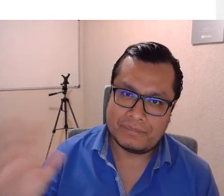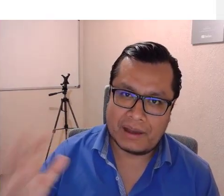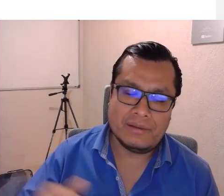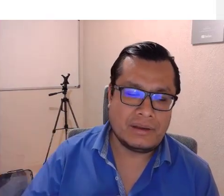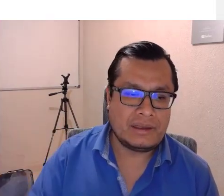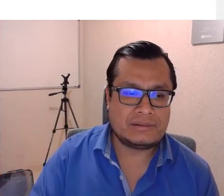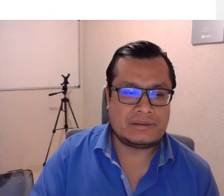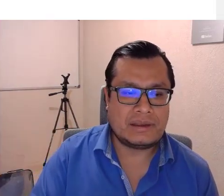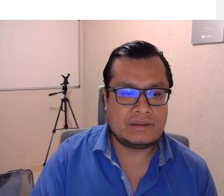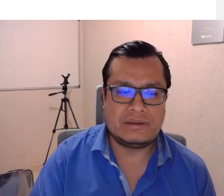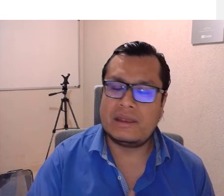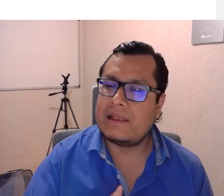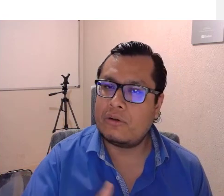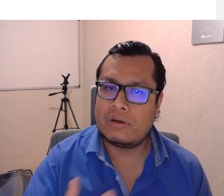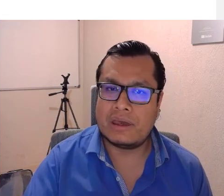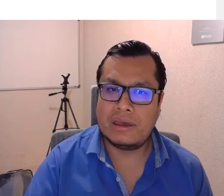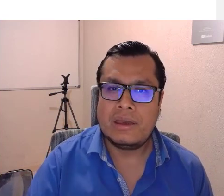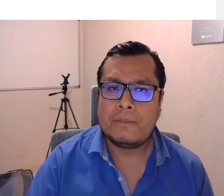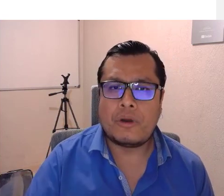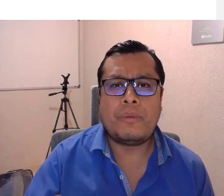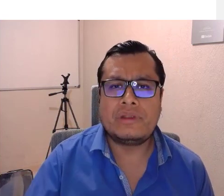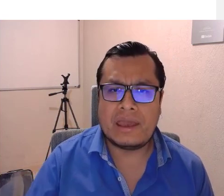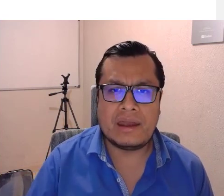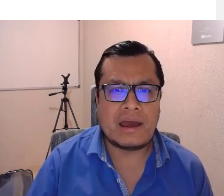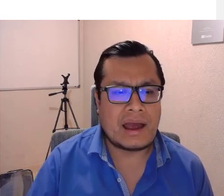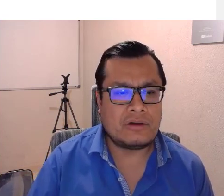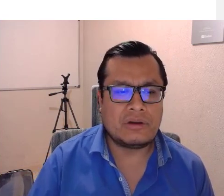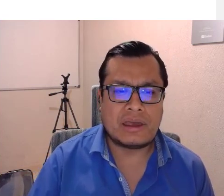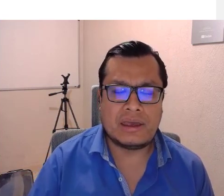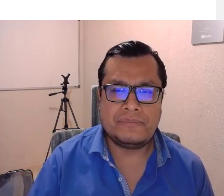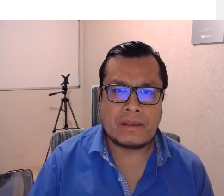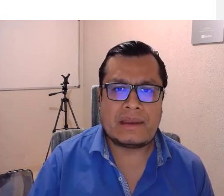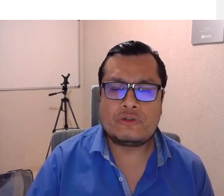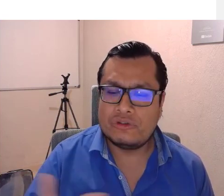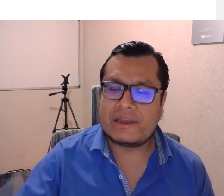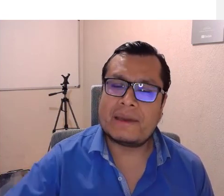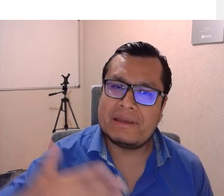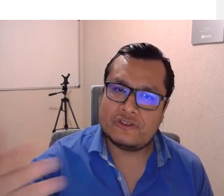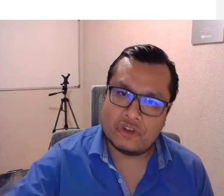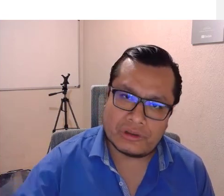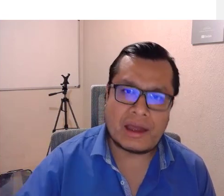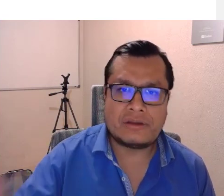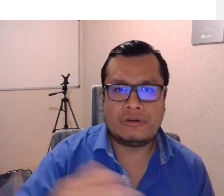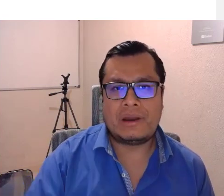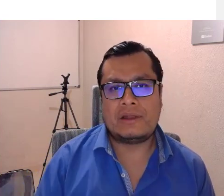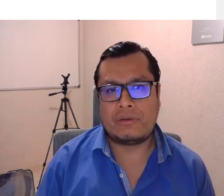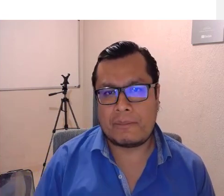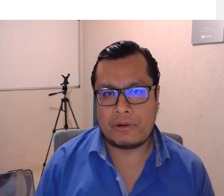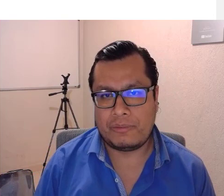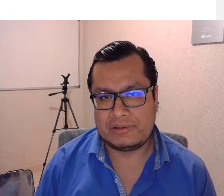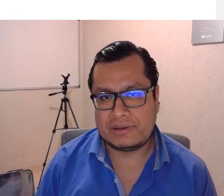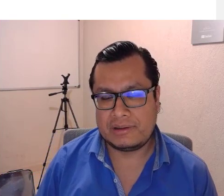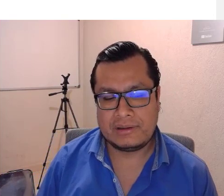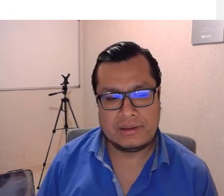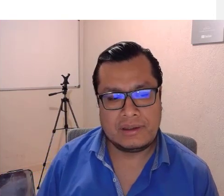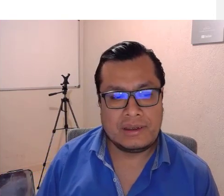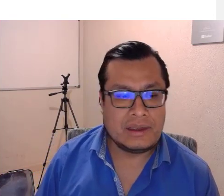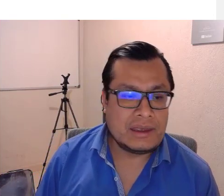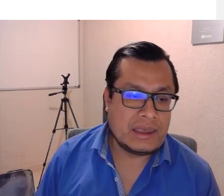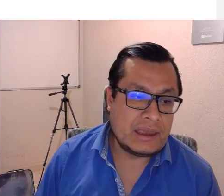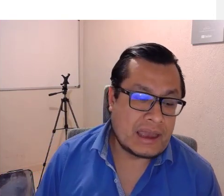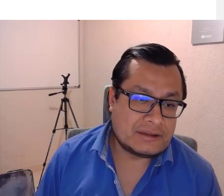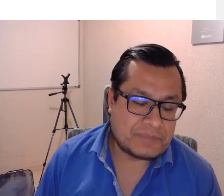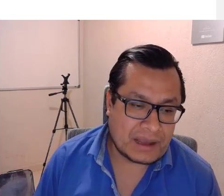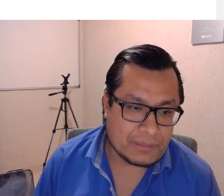no esté si tienen algo que proponer algo que les gustaría mencionar sobre la nueva propuesta